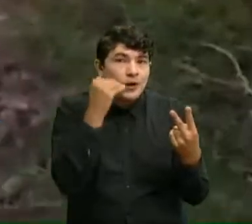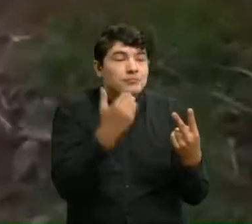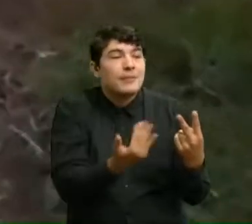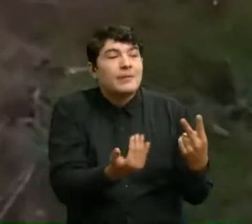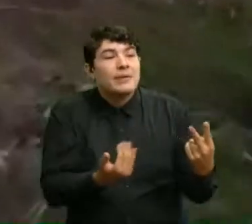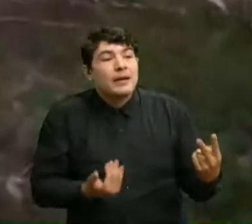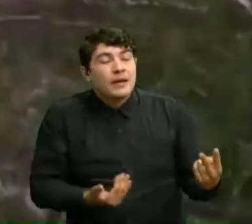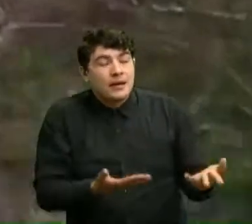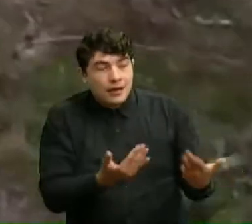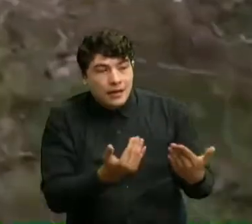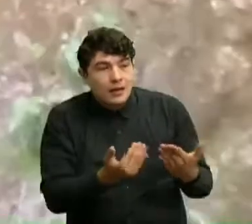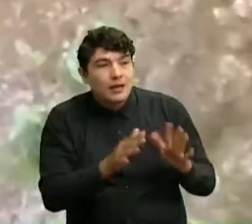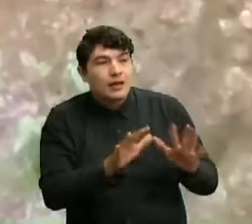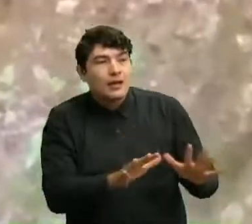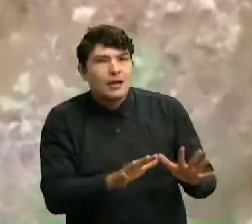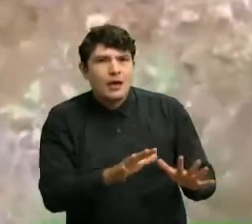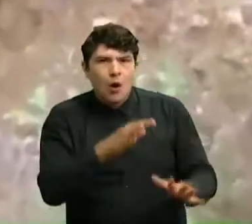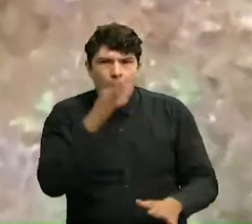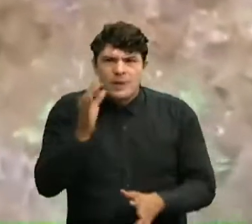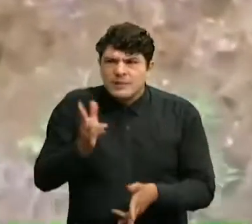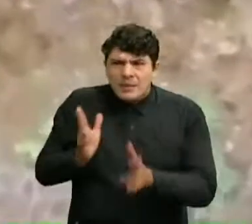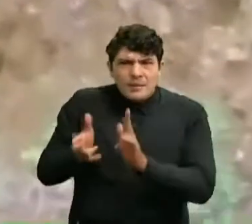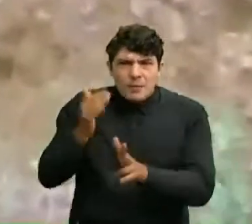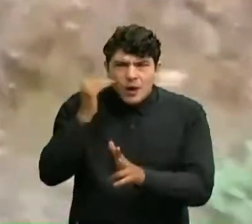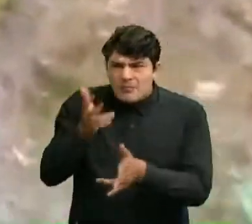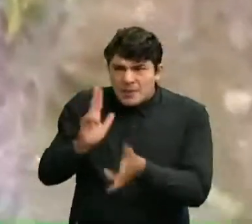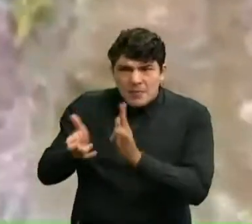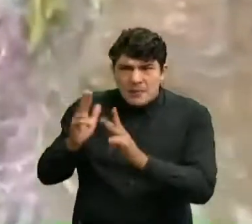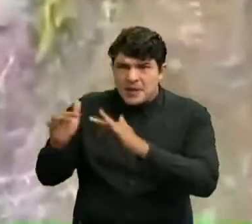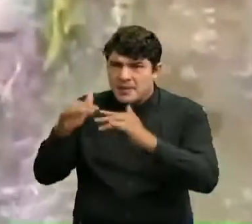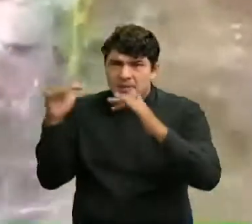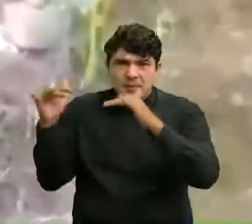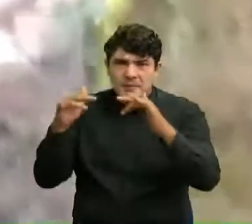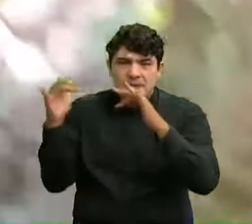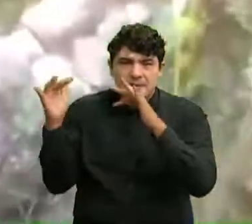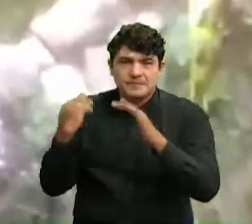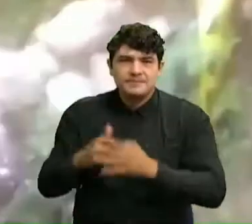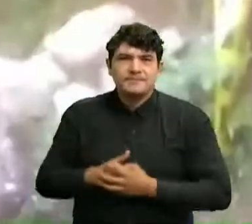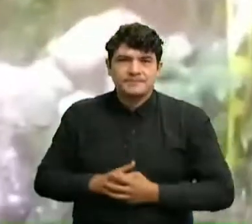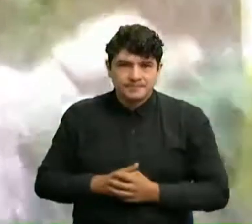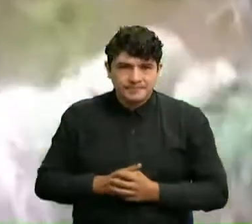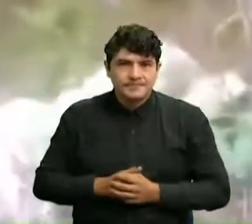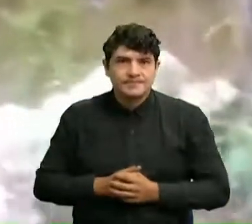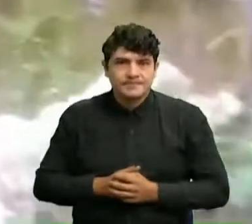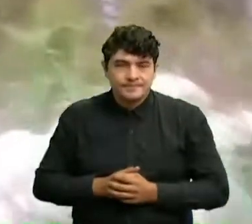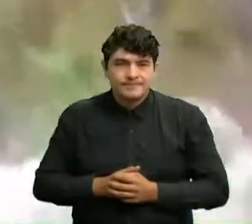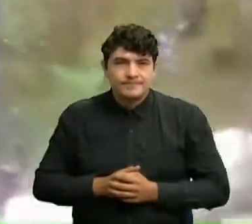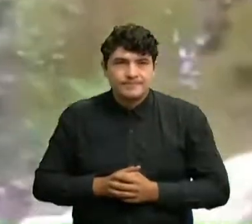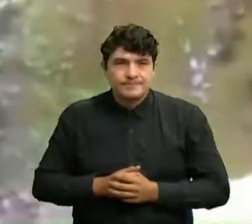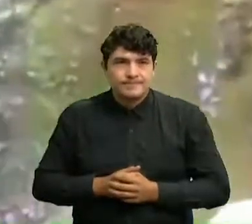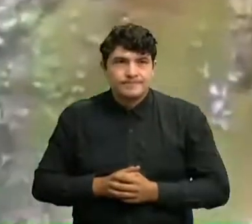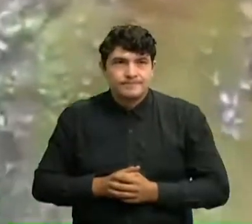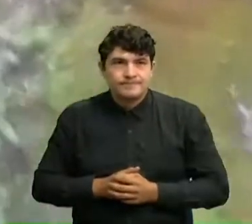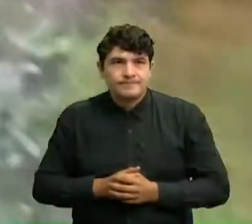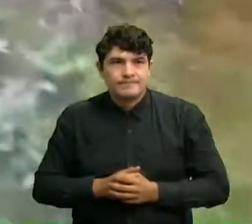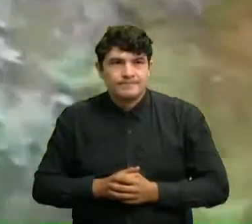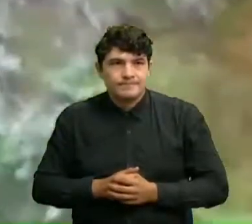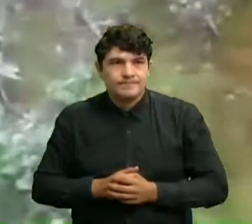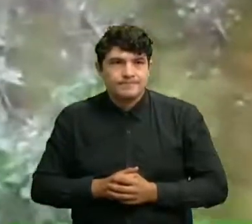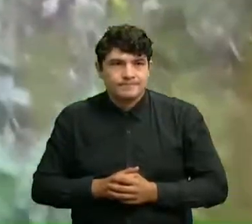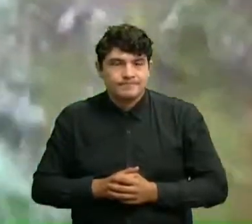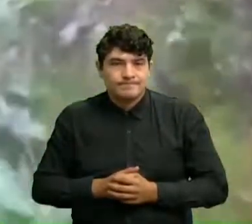solicitarles su detención, ellos accionaron armas de fuego en contra de los policías, quienes reaccionaron de inmediato, logrando neutralizar a estas dos personas,